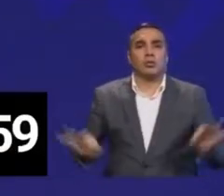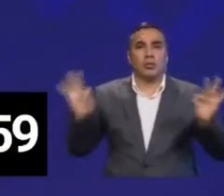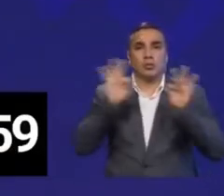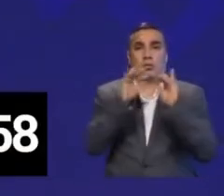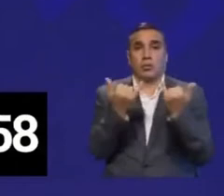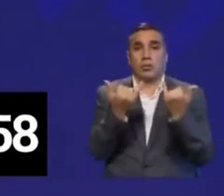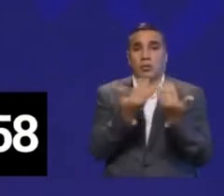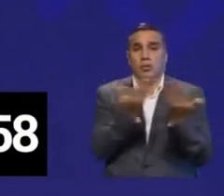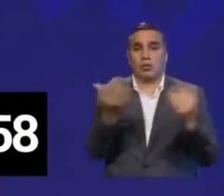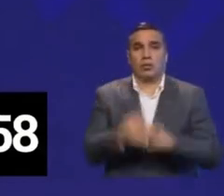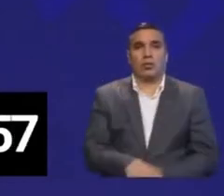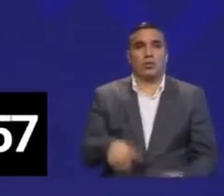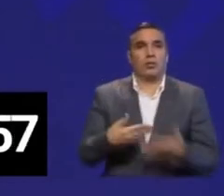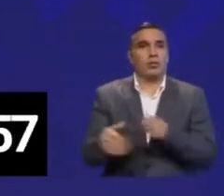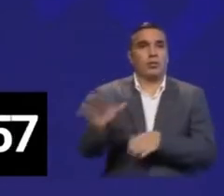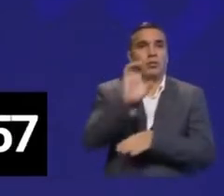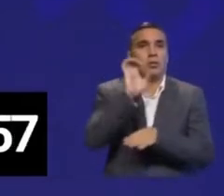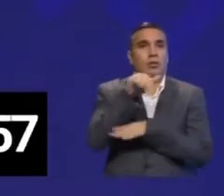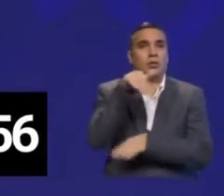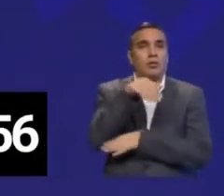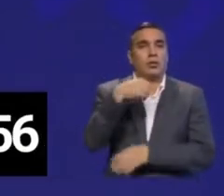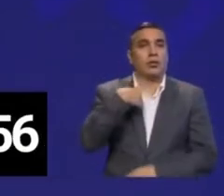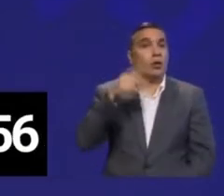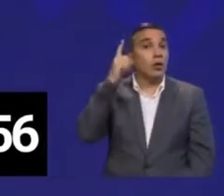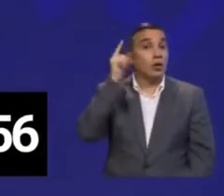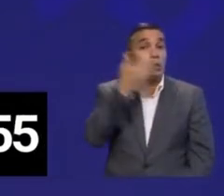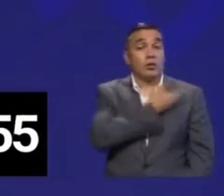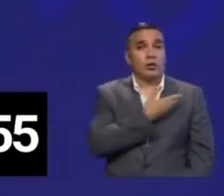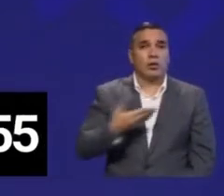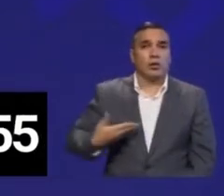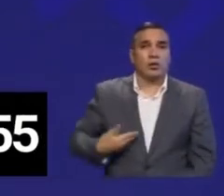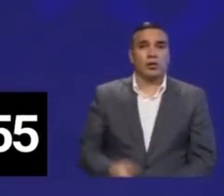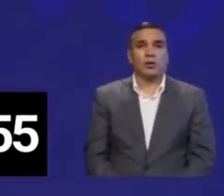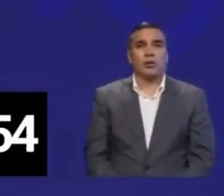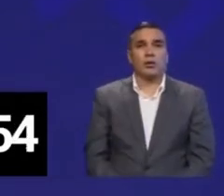esta movilización nacional que voy a liderar como presidente de la República para